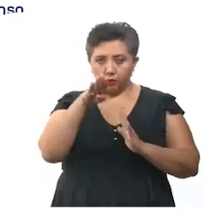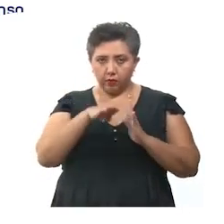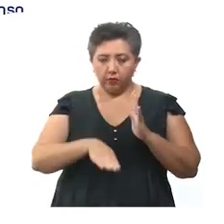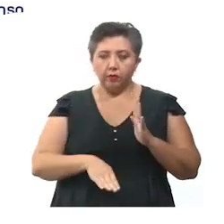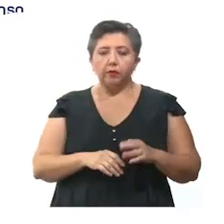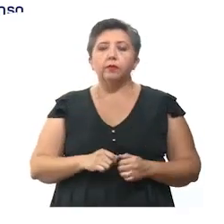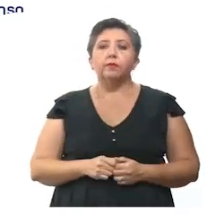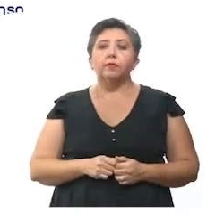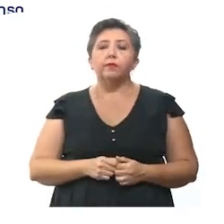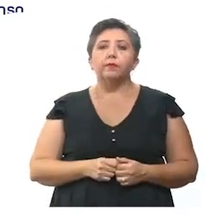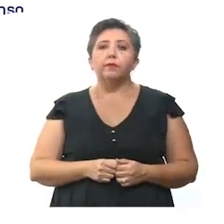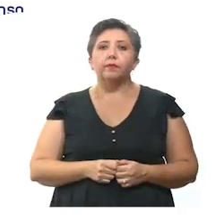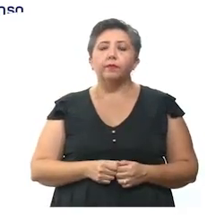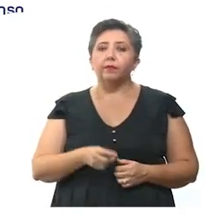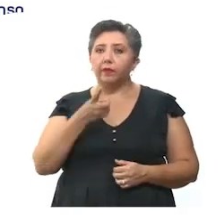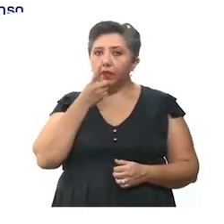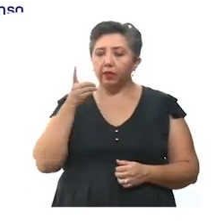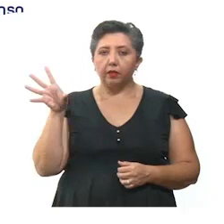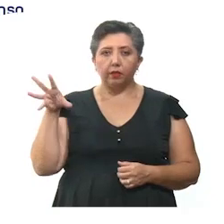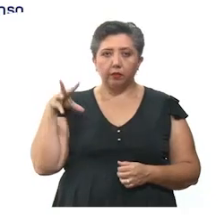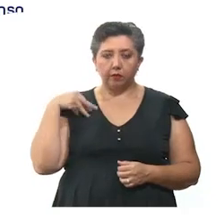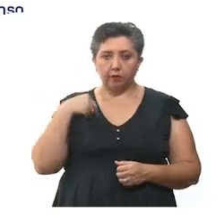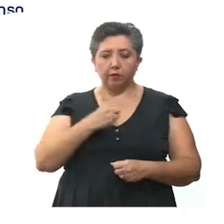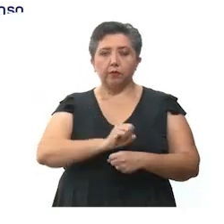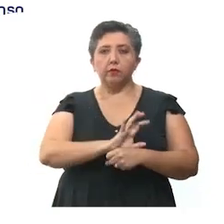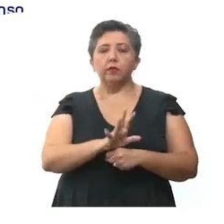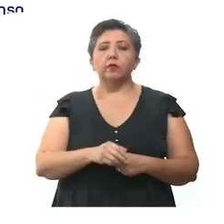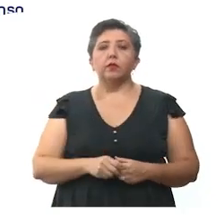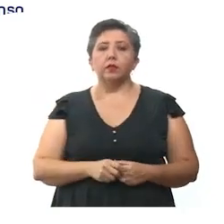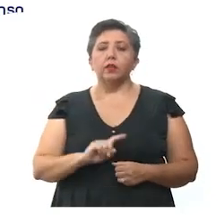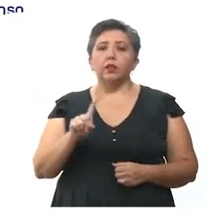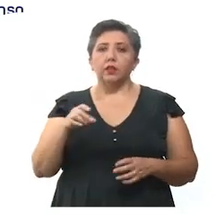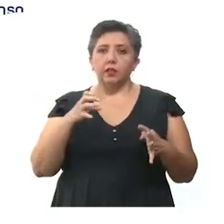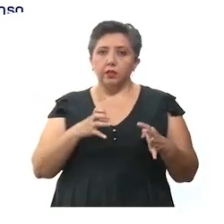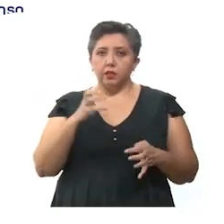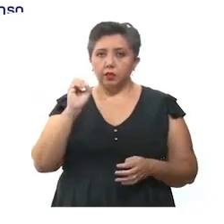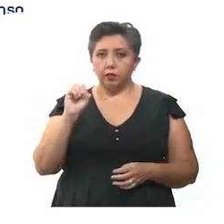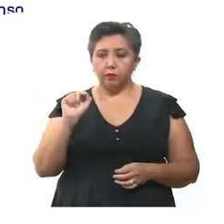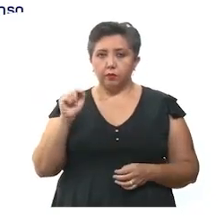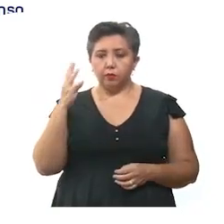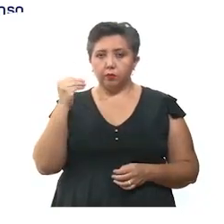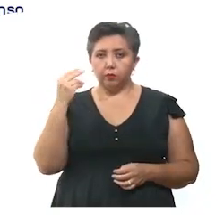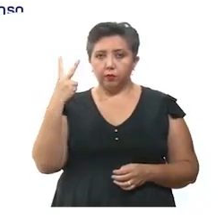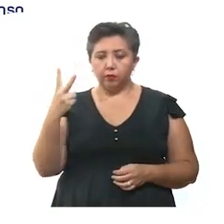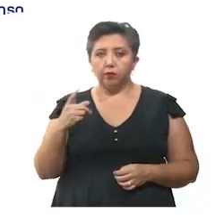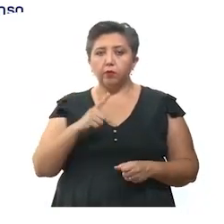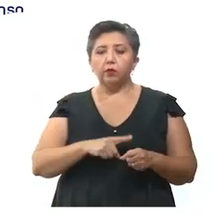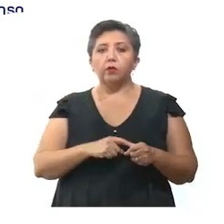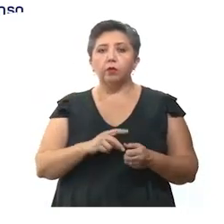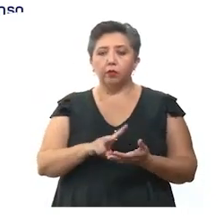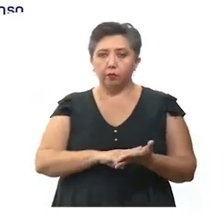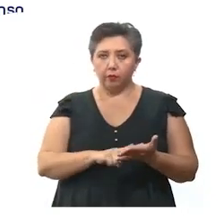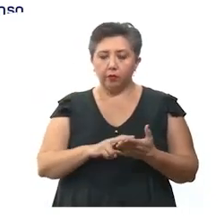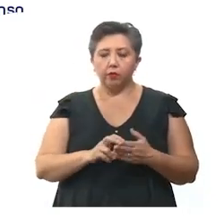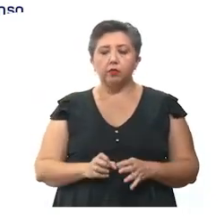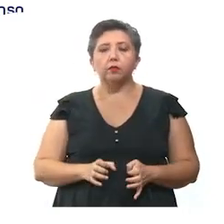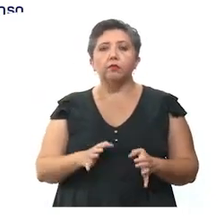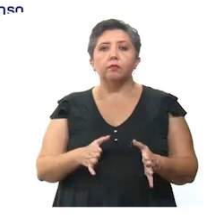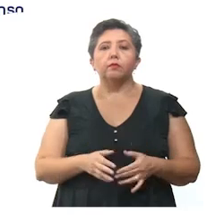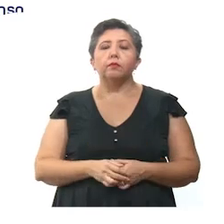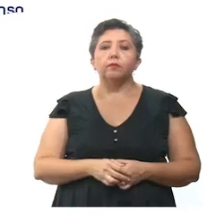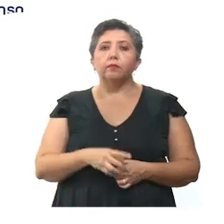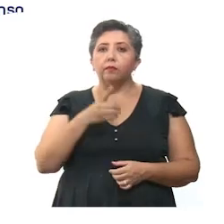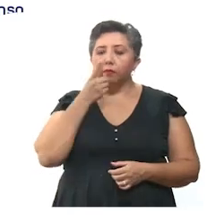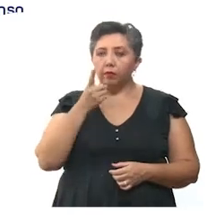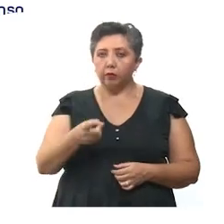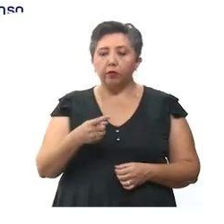descenso. El ritmo de contagiosidad del coronavirus está en 0.92, está en color verde y estable.